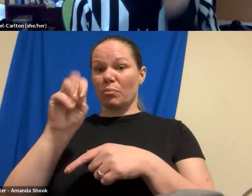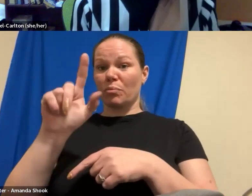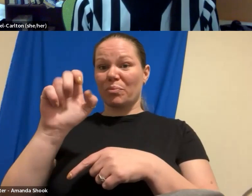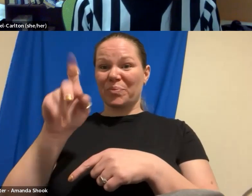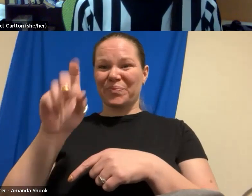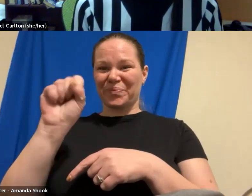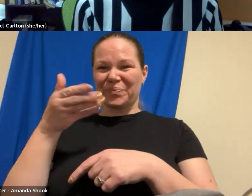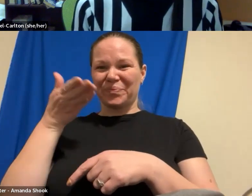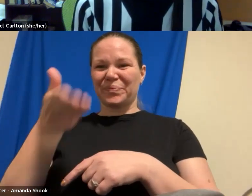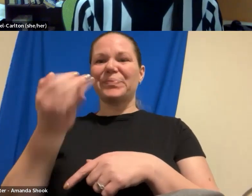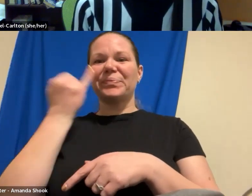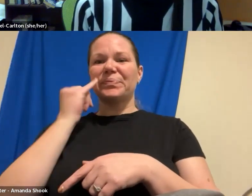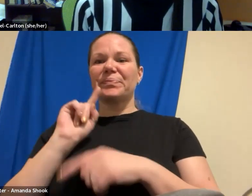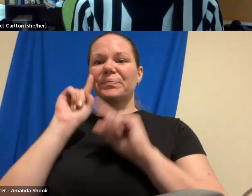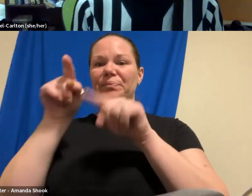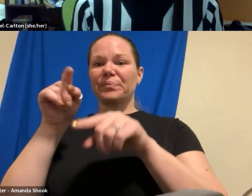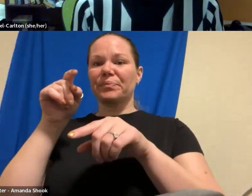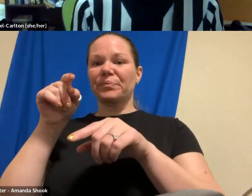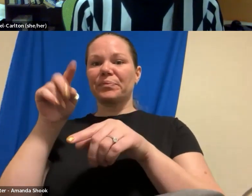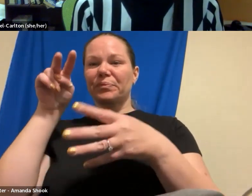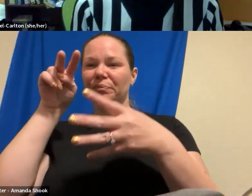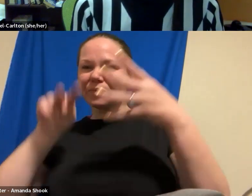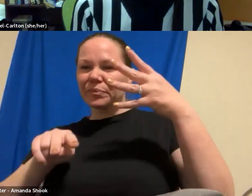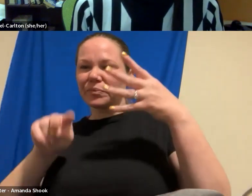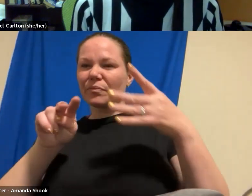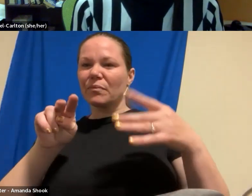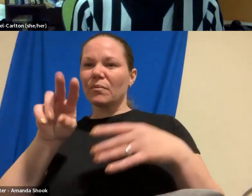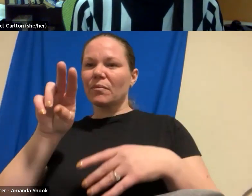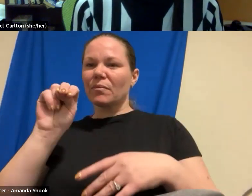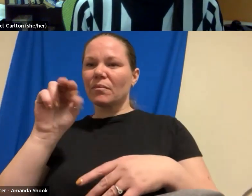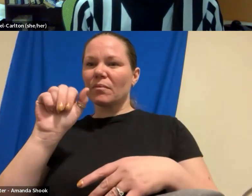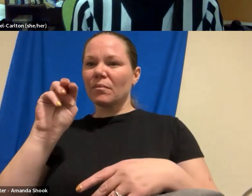Y también ahí está el enlace, sí, ahí está en el chat.